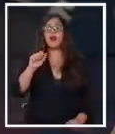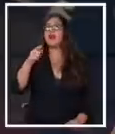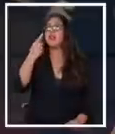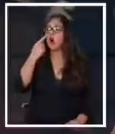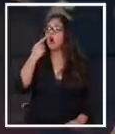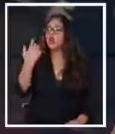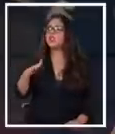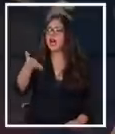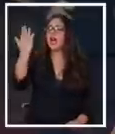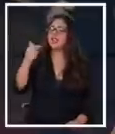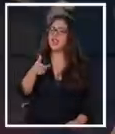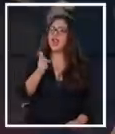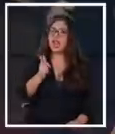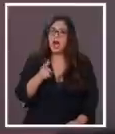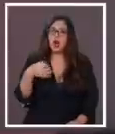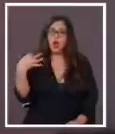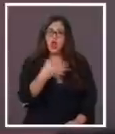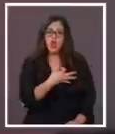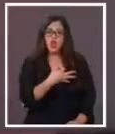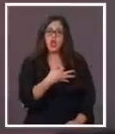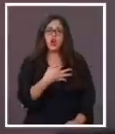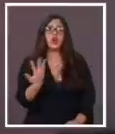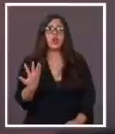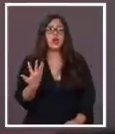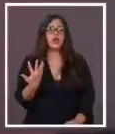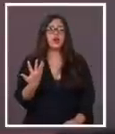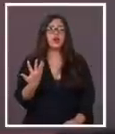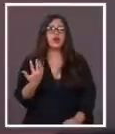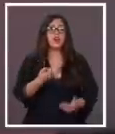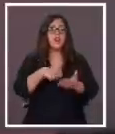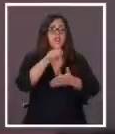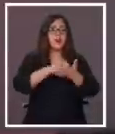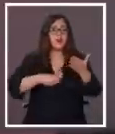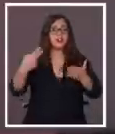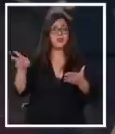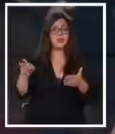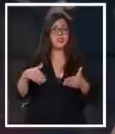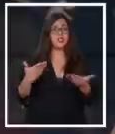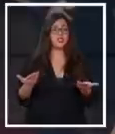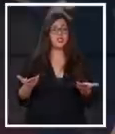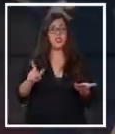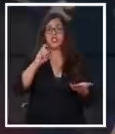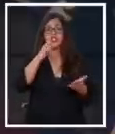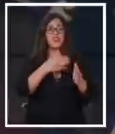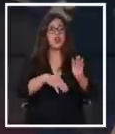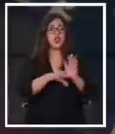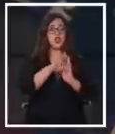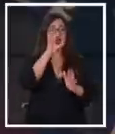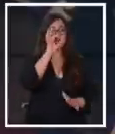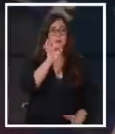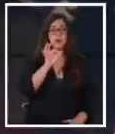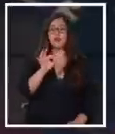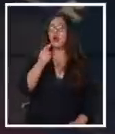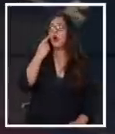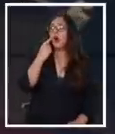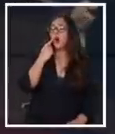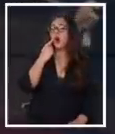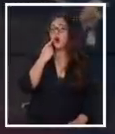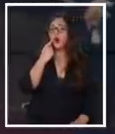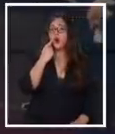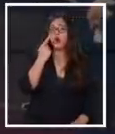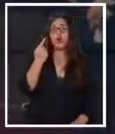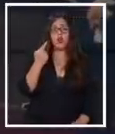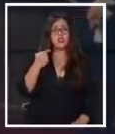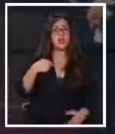salió básicamente a corregirlo y dijo que tiene su firma por lo tanto que ya no es la condición términos pero esto es miren yo no voy a tener